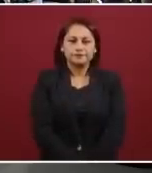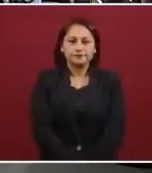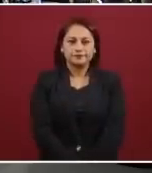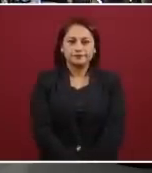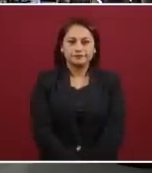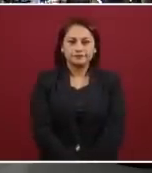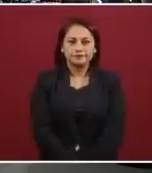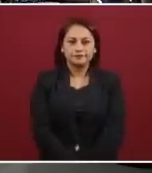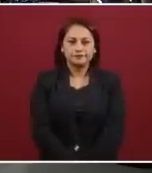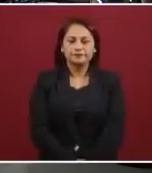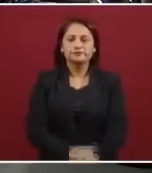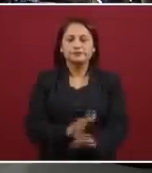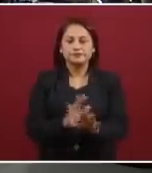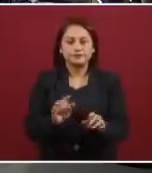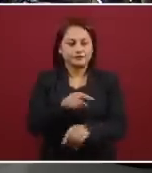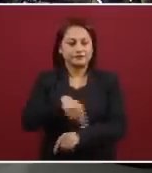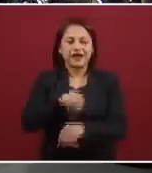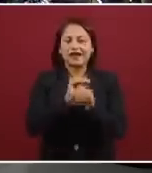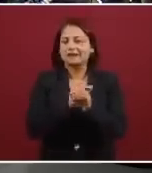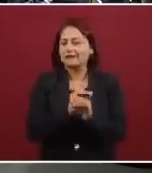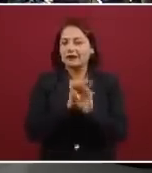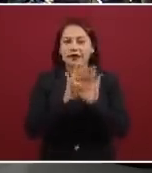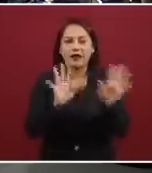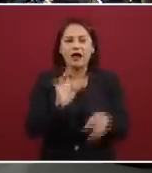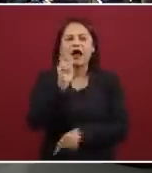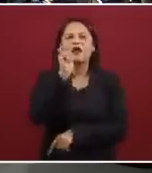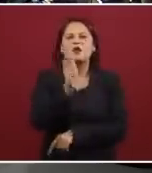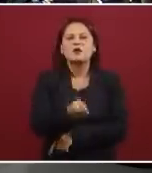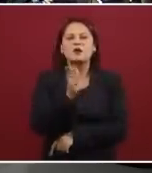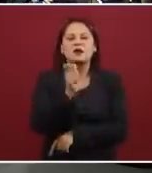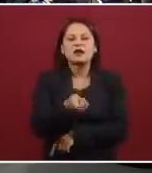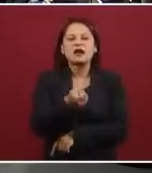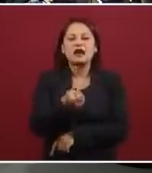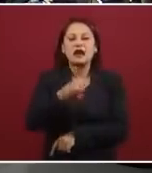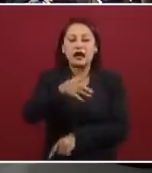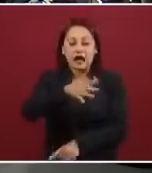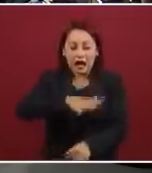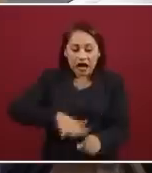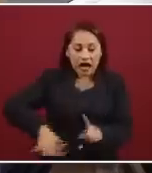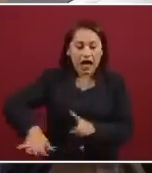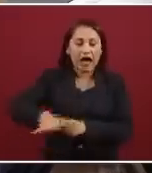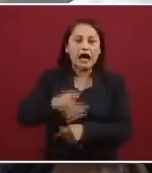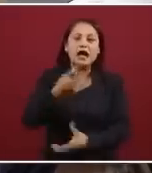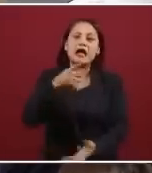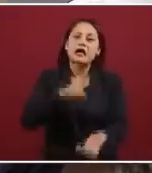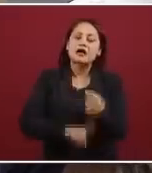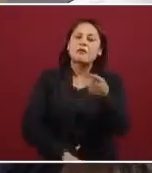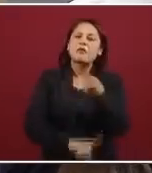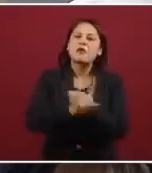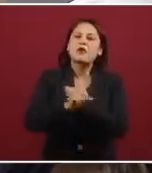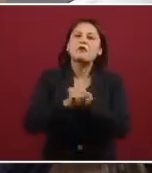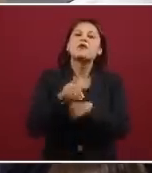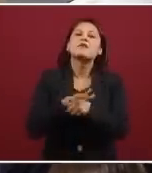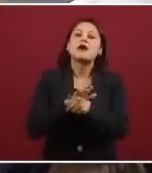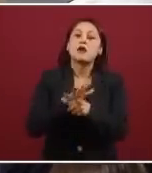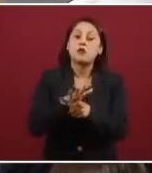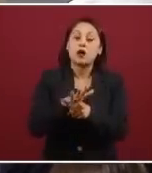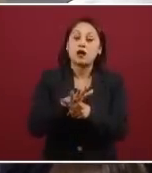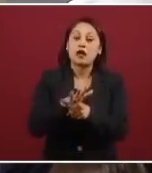Para que se entienda mejor, pues, ¿cuál es el problema que tenemos? No en el